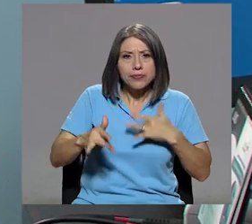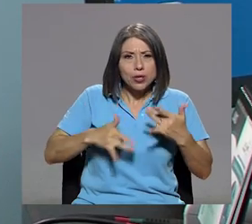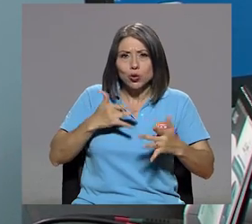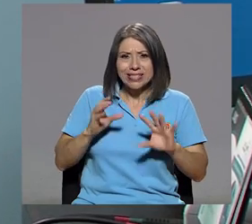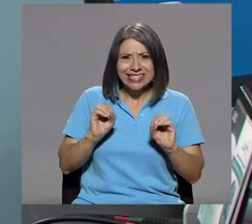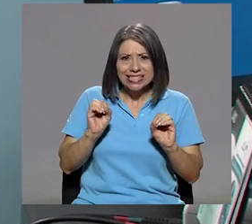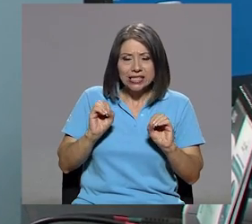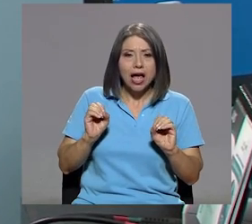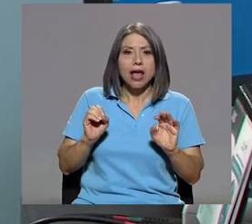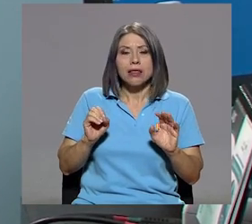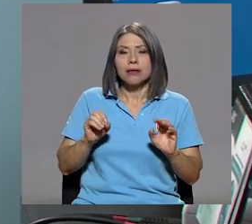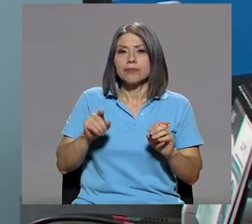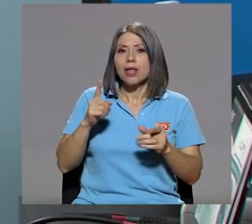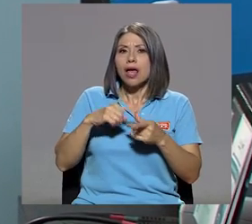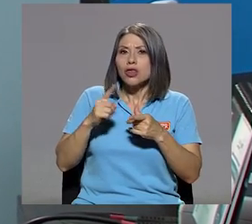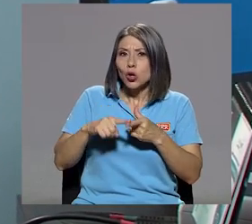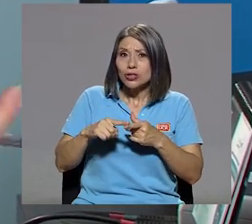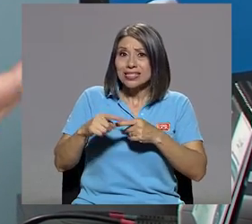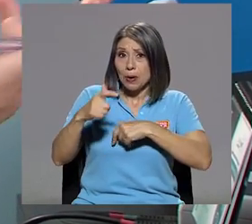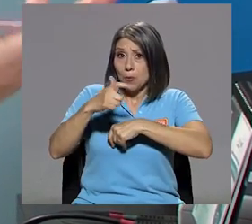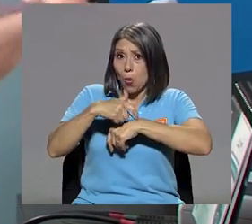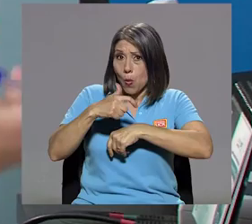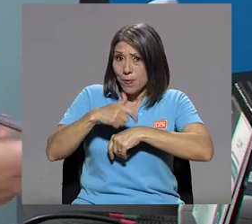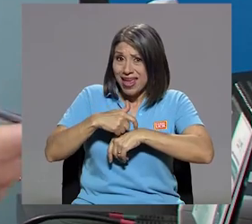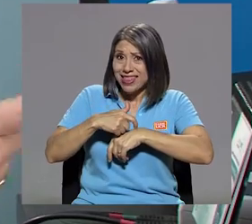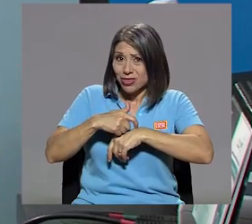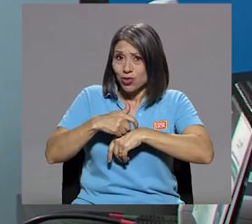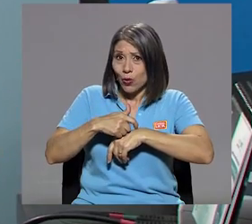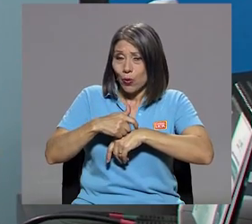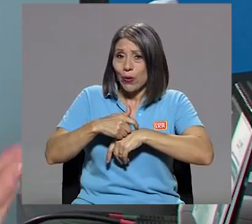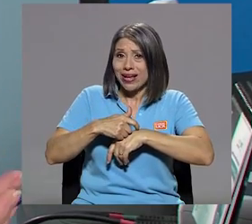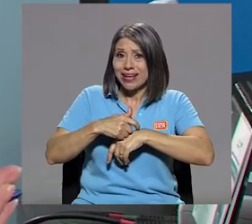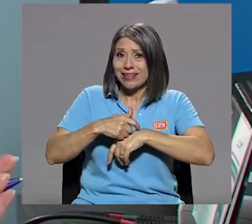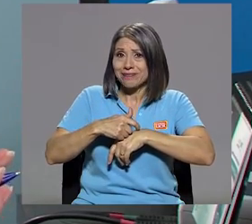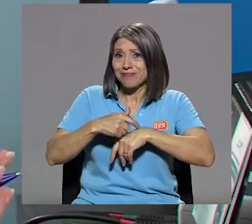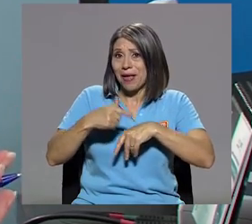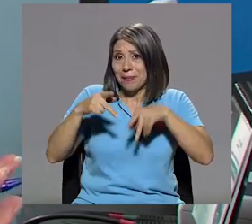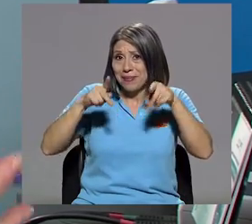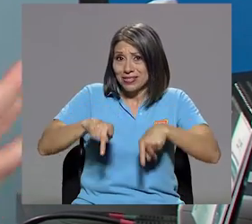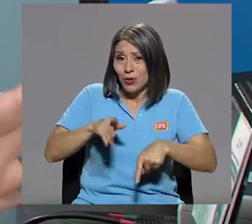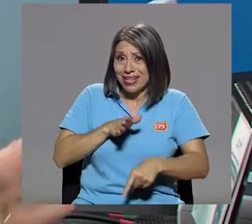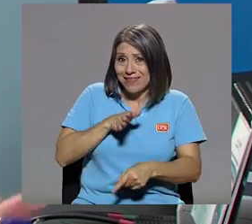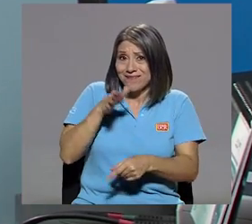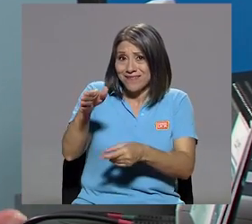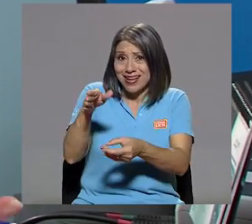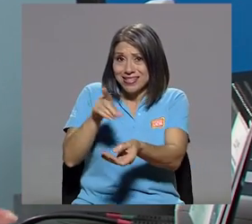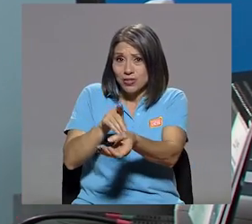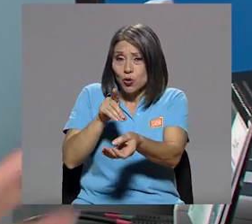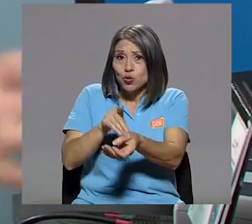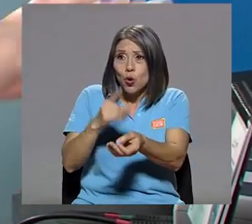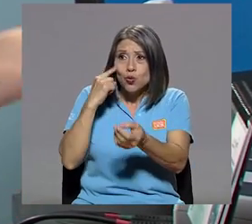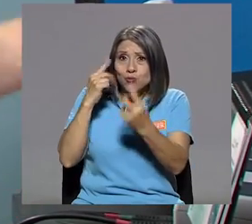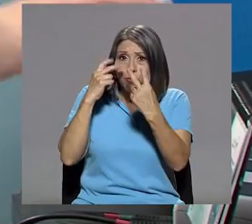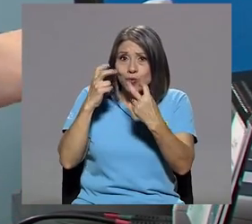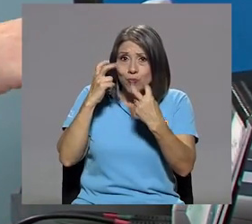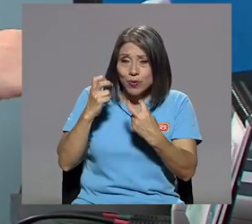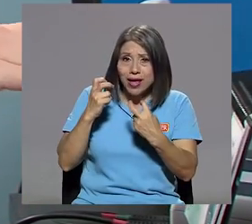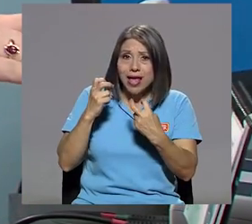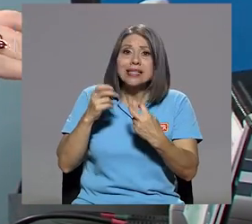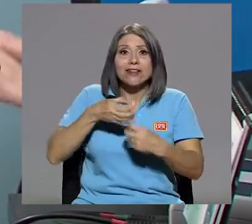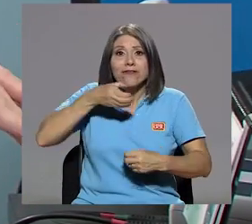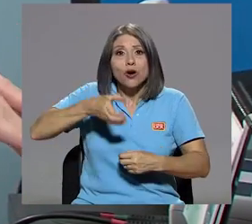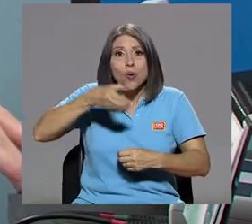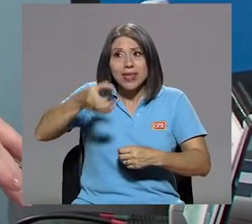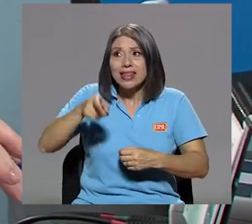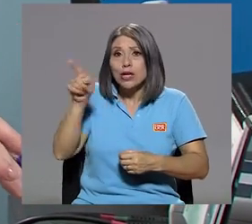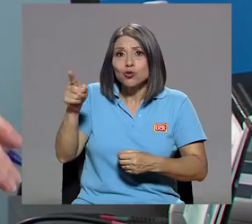también, y entonces el momento que se recomienda que las personas visiten al médico es entonces tomando en cuenta estas